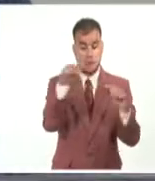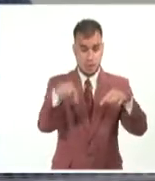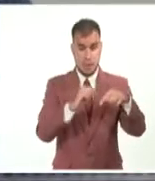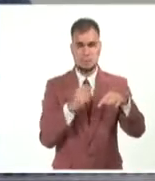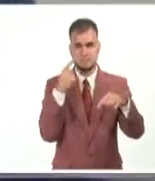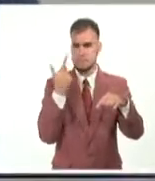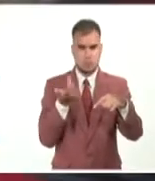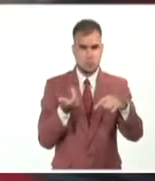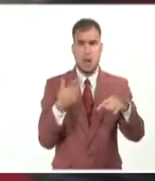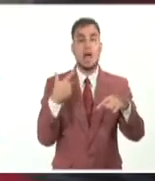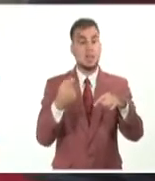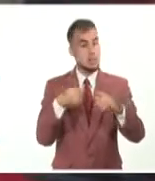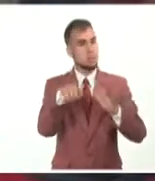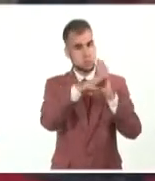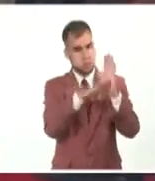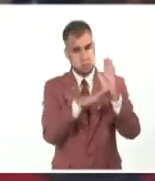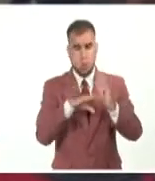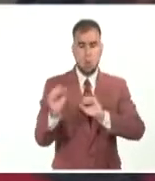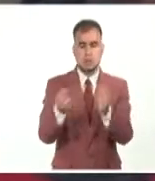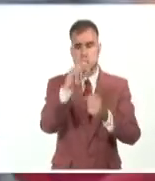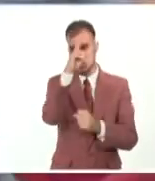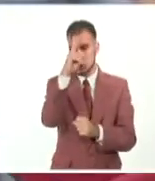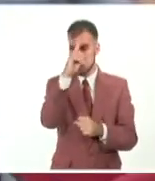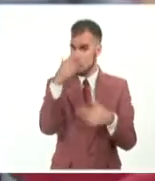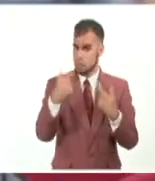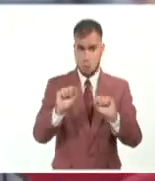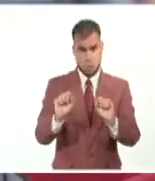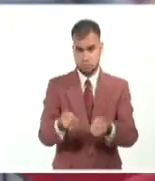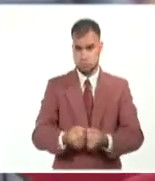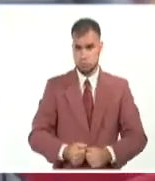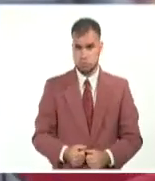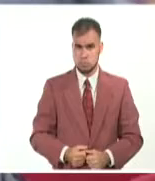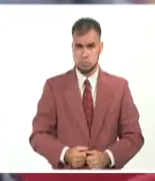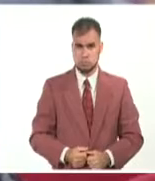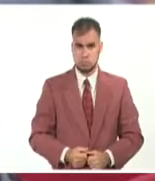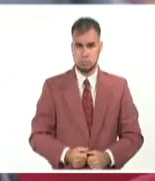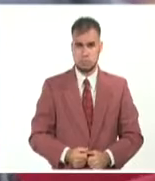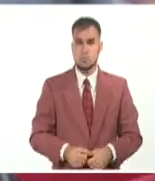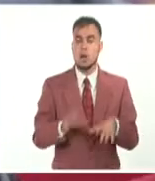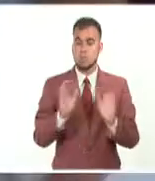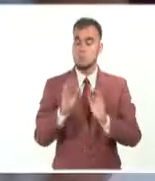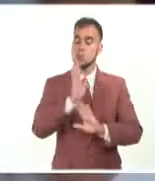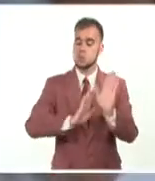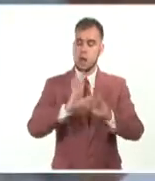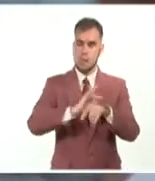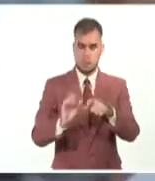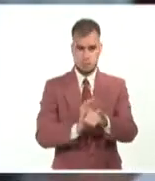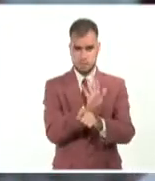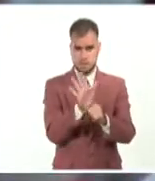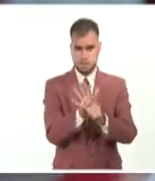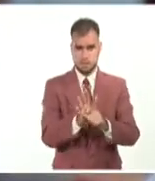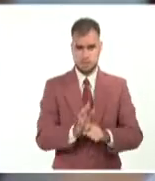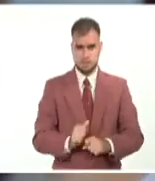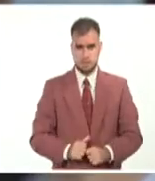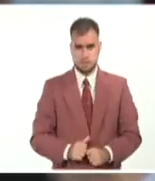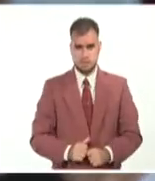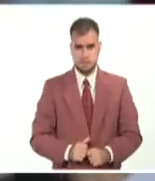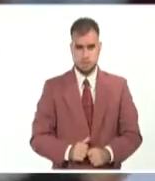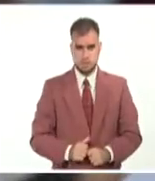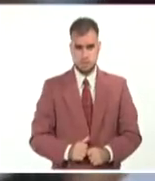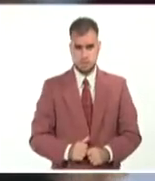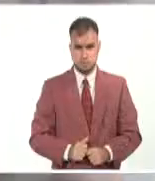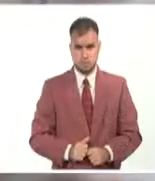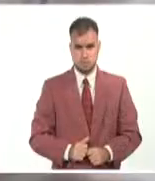la exigencia, el control sanitario y la fiscalización en la batalla contra el SARS-CoV-2. En ese sentido, se aprobó